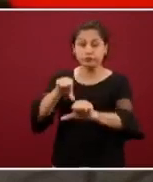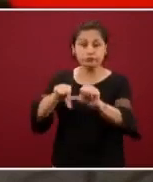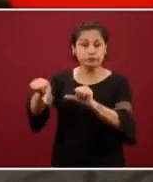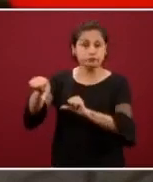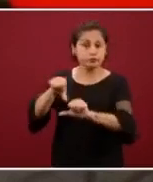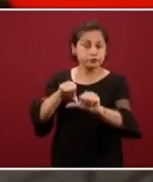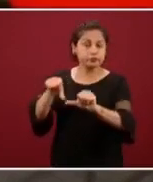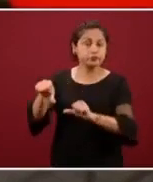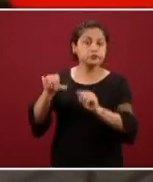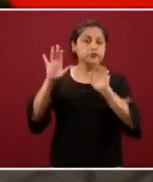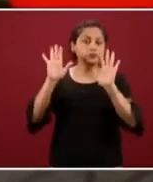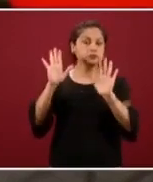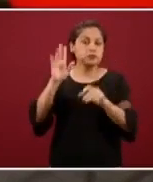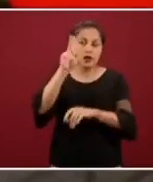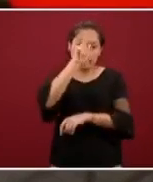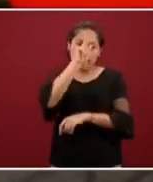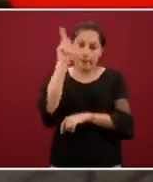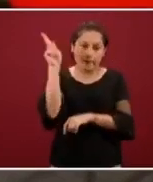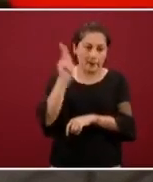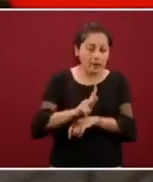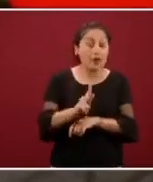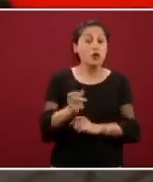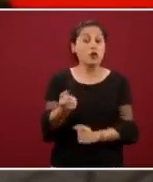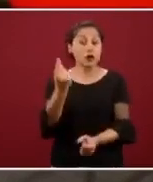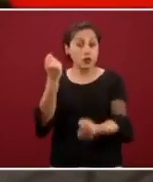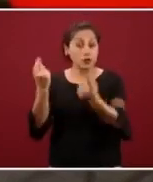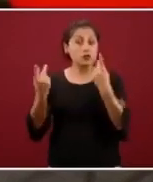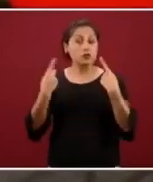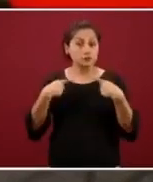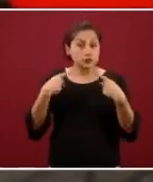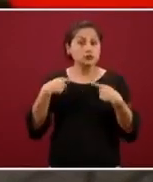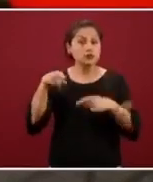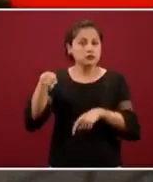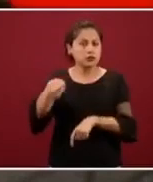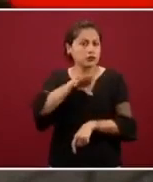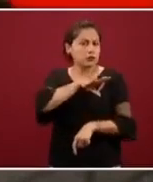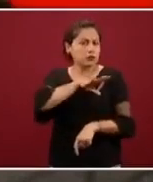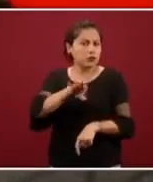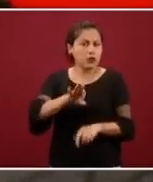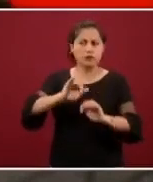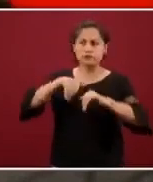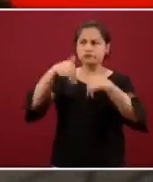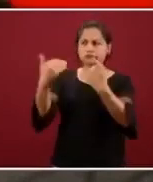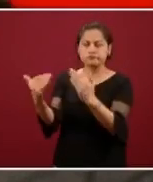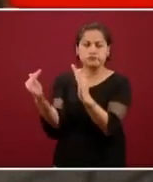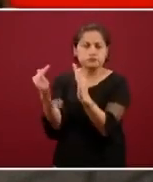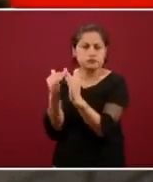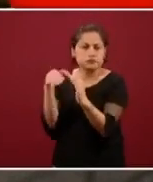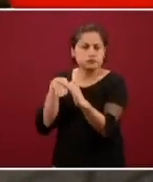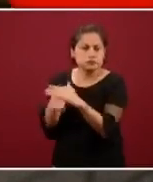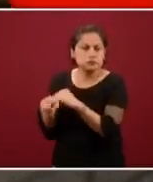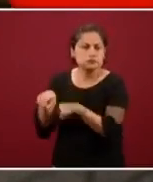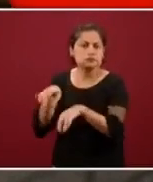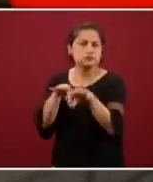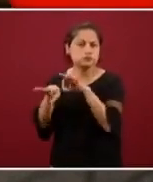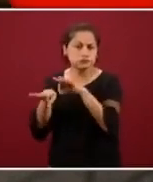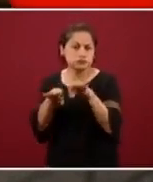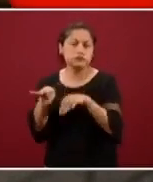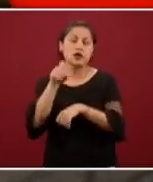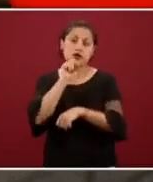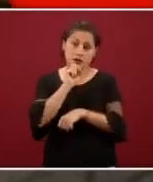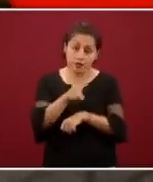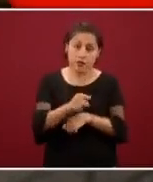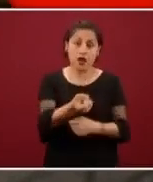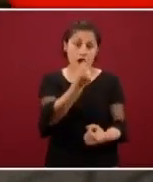con población, la gente que pueda incluso irse a su casa a trabajar? Hay niños ya en las casas, entonces para las mamás